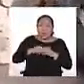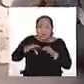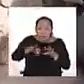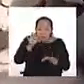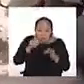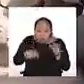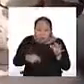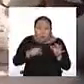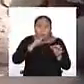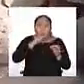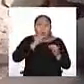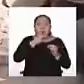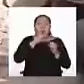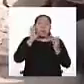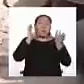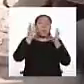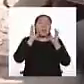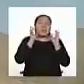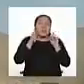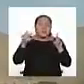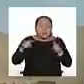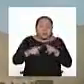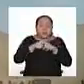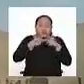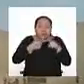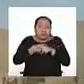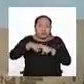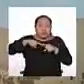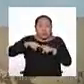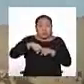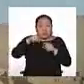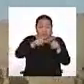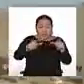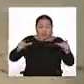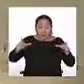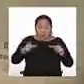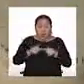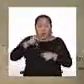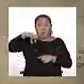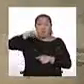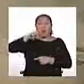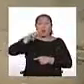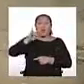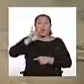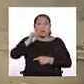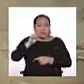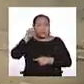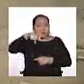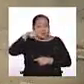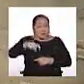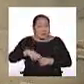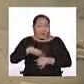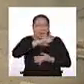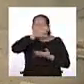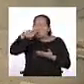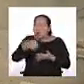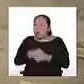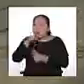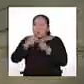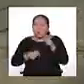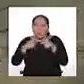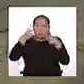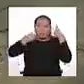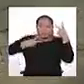se dedicaba a la textilería. El complejo El Paraíso merece ser visitado por todos los peruanos,